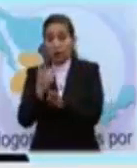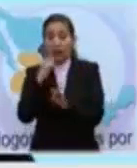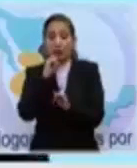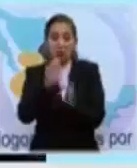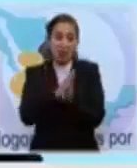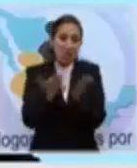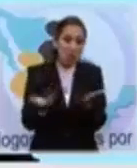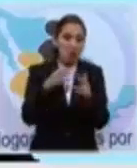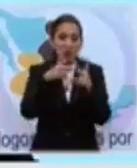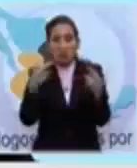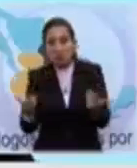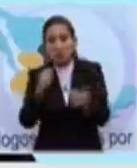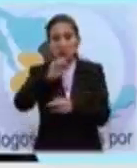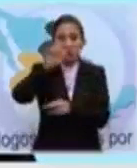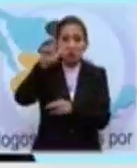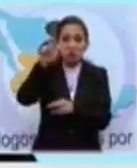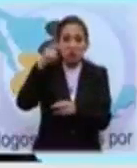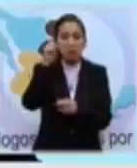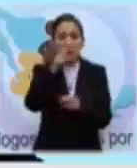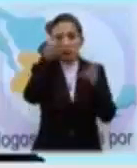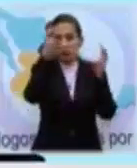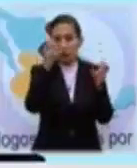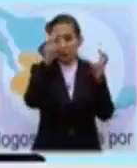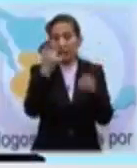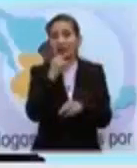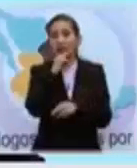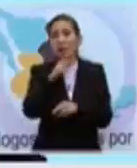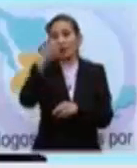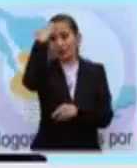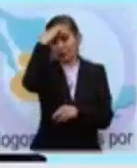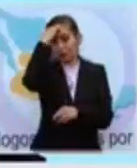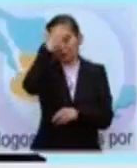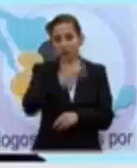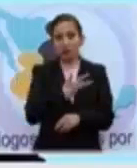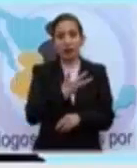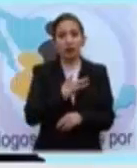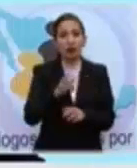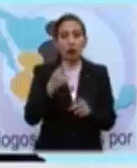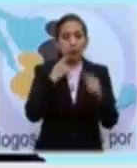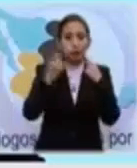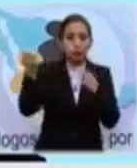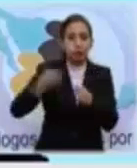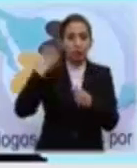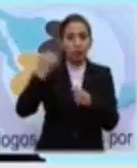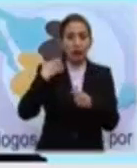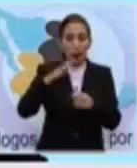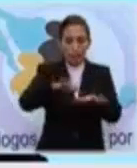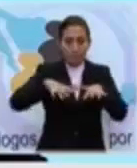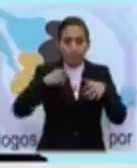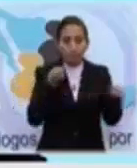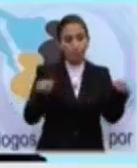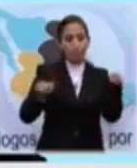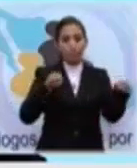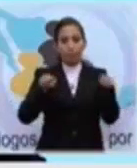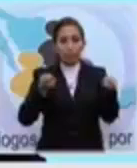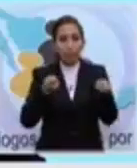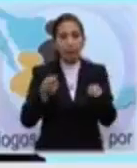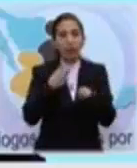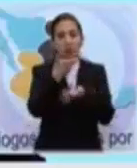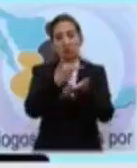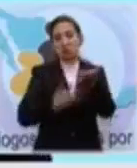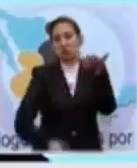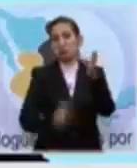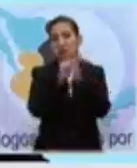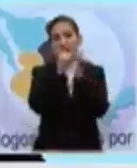libros, artículos en revistas especializadas y, por supuesto, tiene experiencia como conferencista, panelista, moderador y en arbitraje